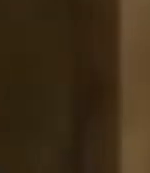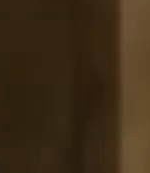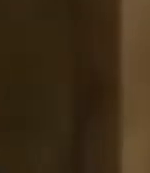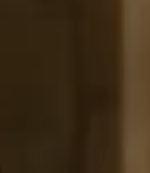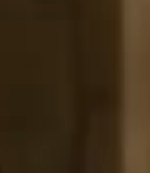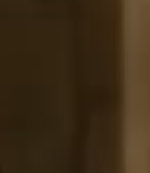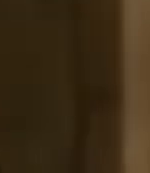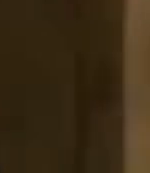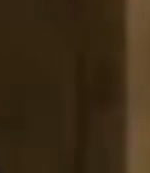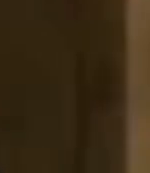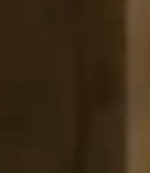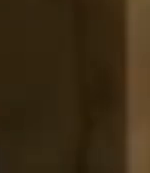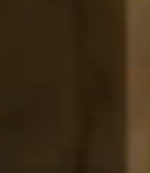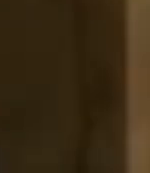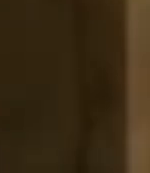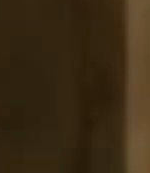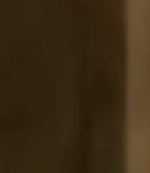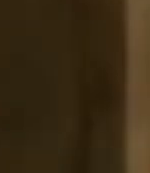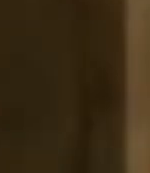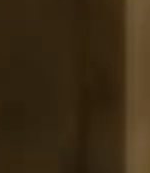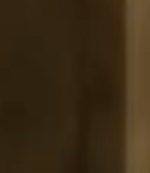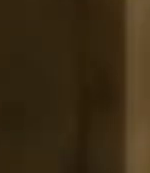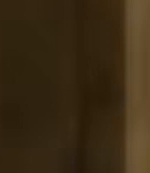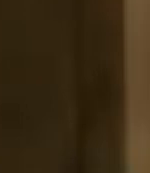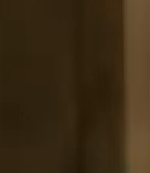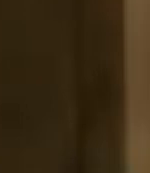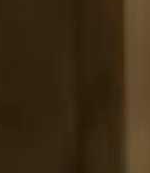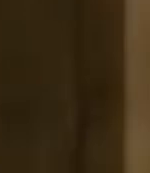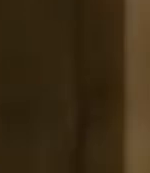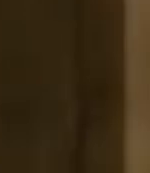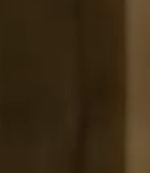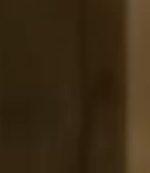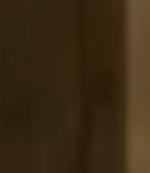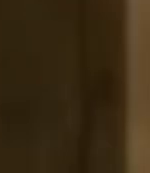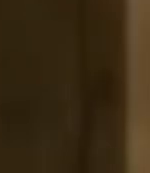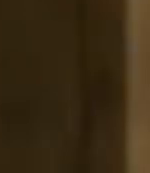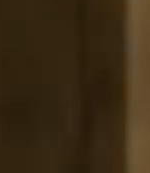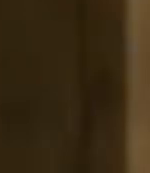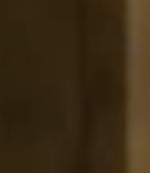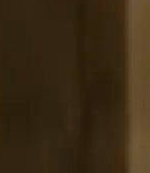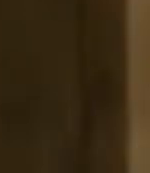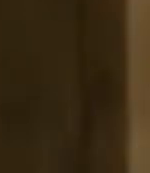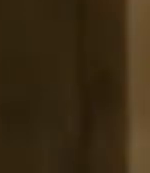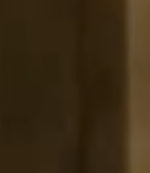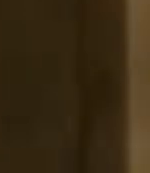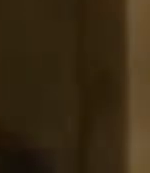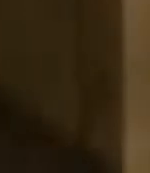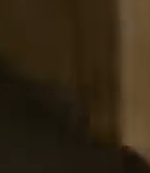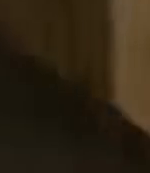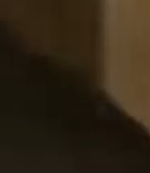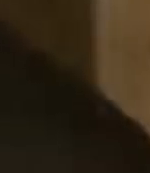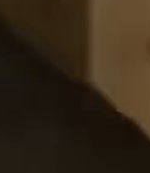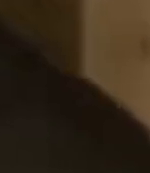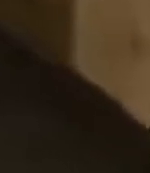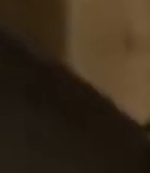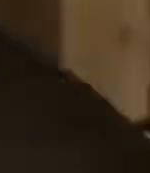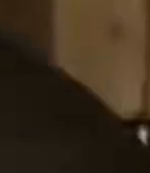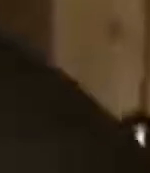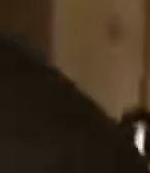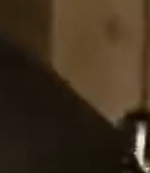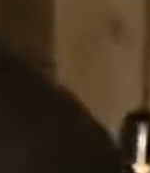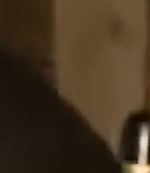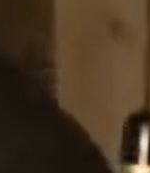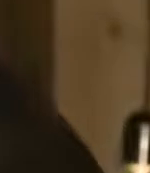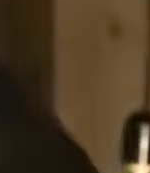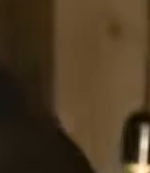después esta versión tiene muy inversión emocional el causante de camping hold cantidad de